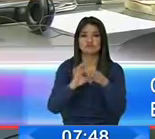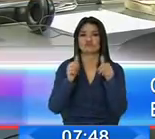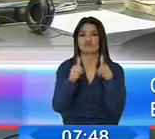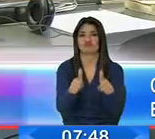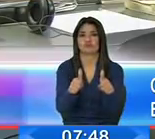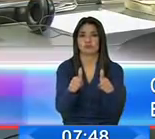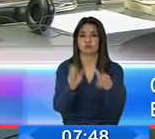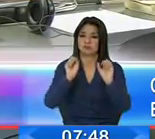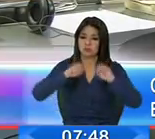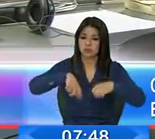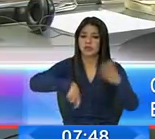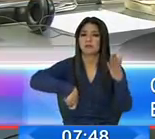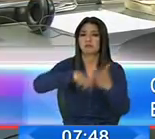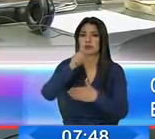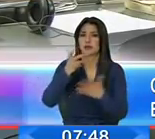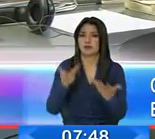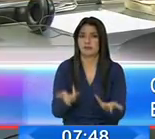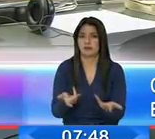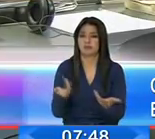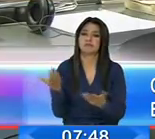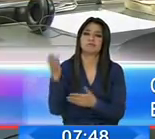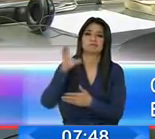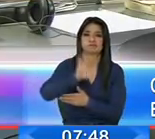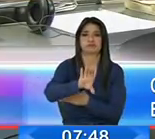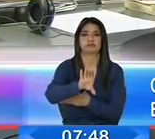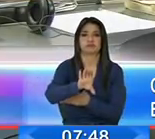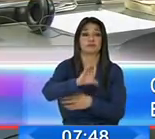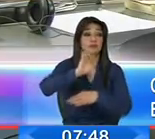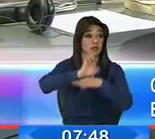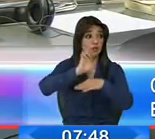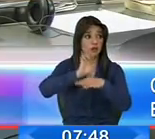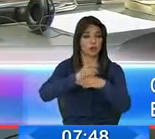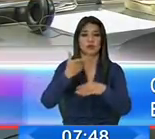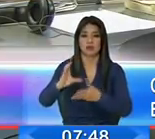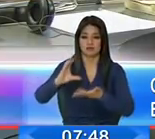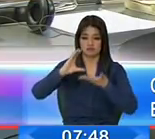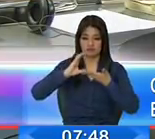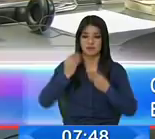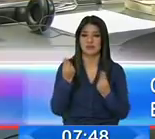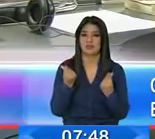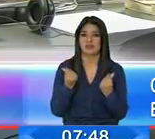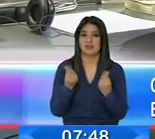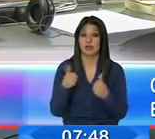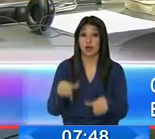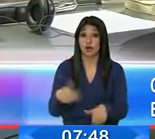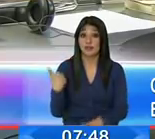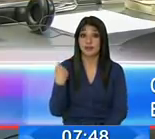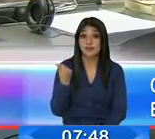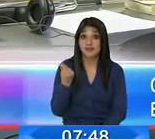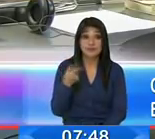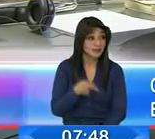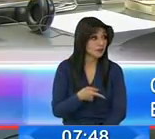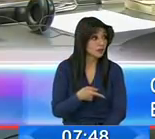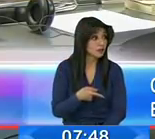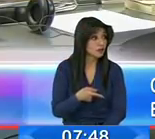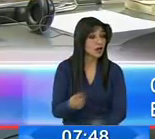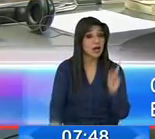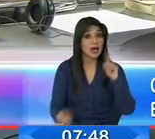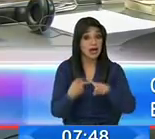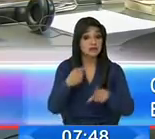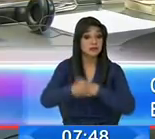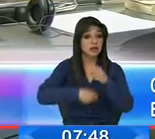y podrían aprobar el desembolso. Y el Ecuador en este momento sí tiene dinero para hasta fines de